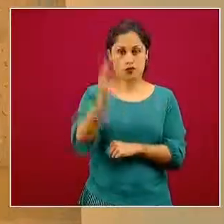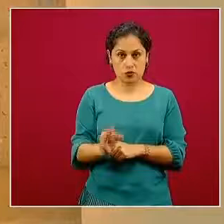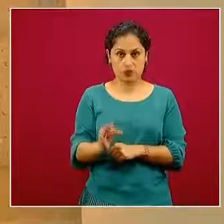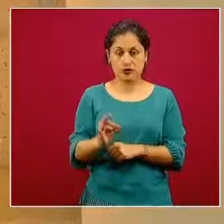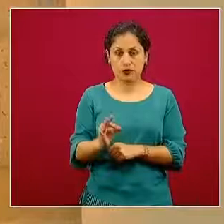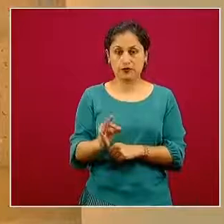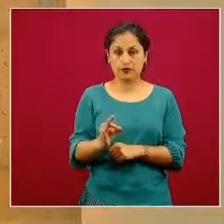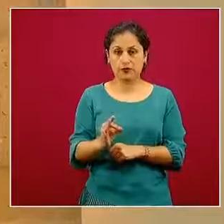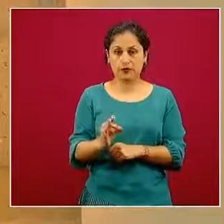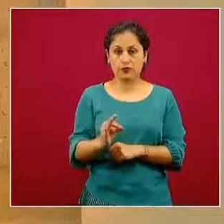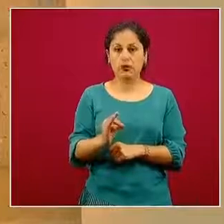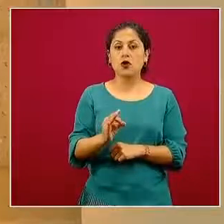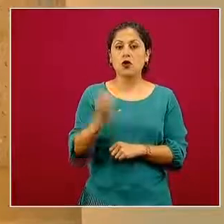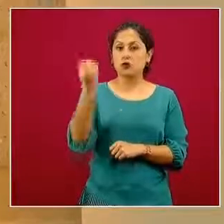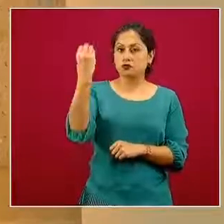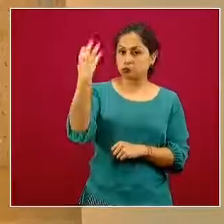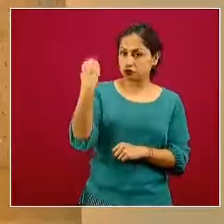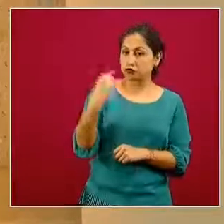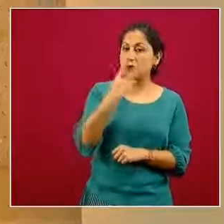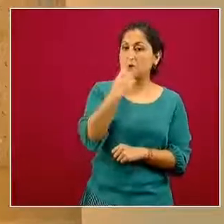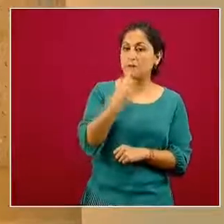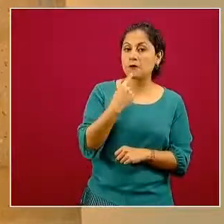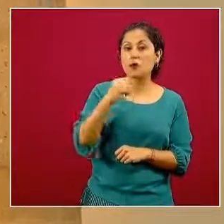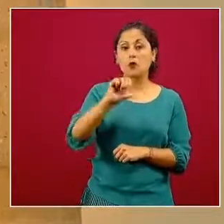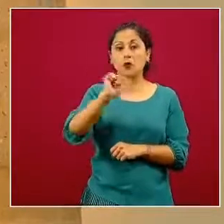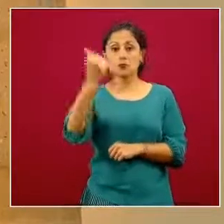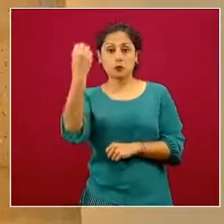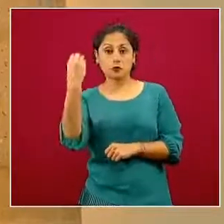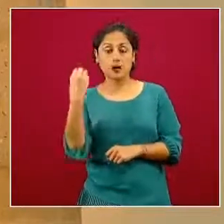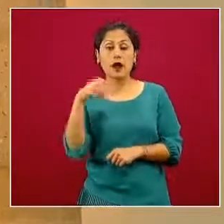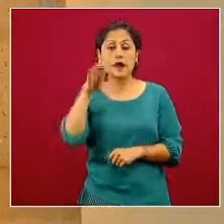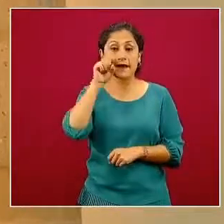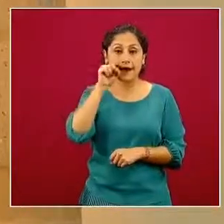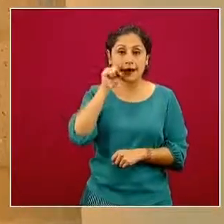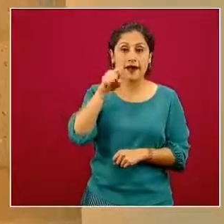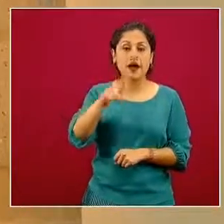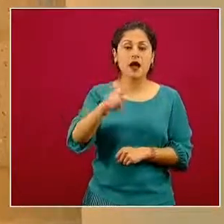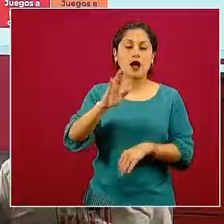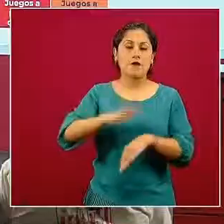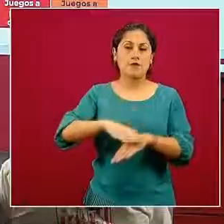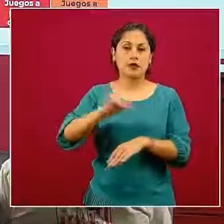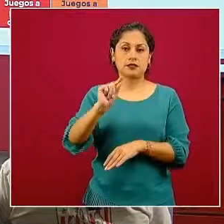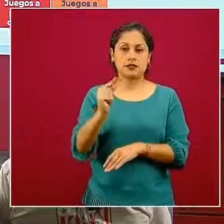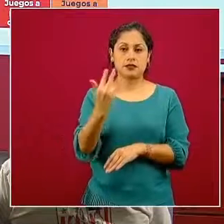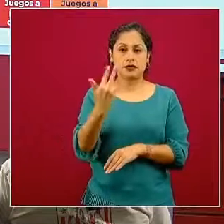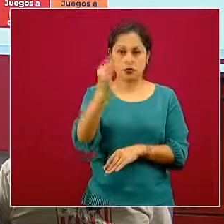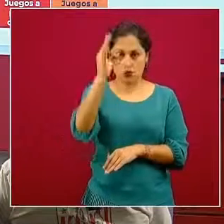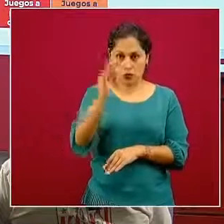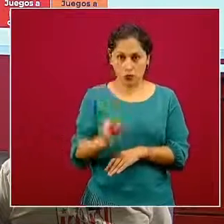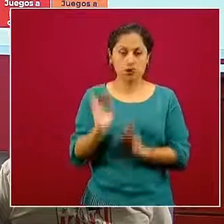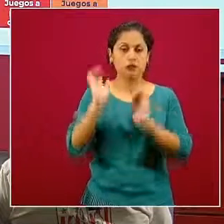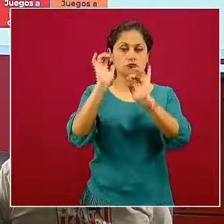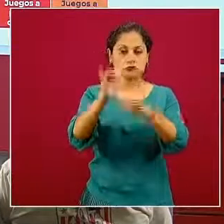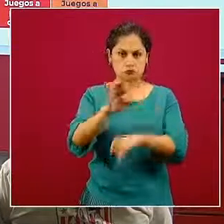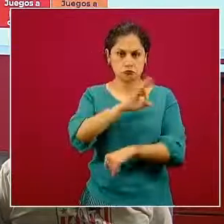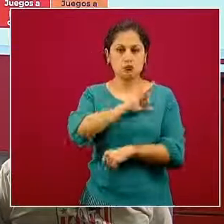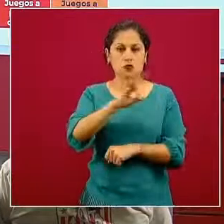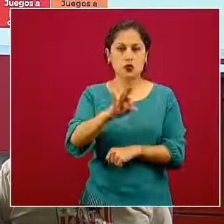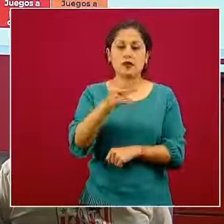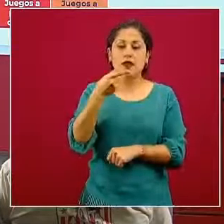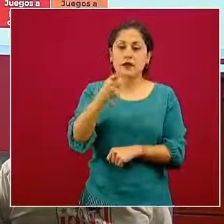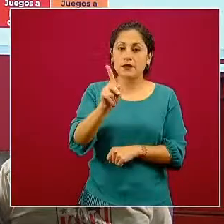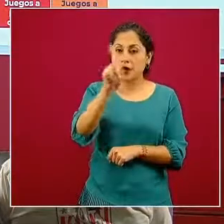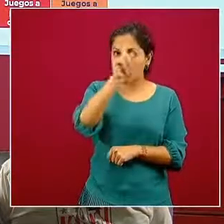en el semáforo rojo. En el naranja este se incrementa a un 75%, y se sigue invitando a la población a que solo